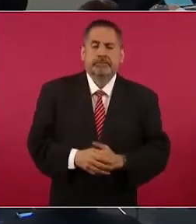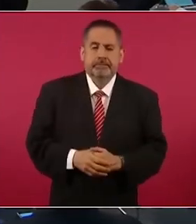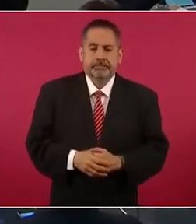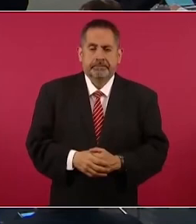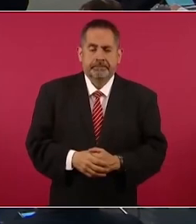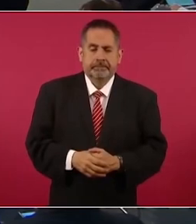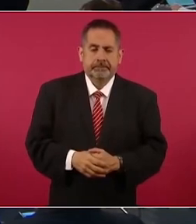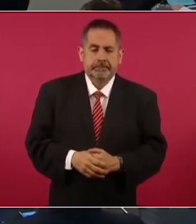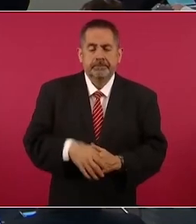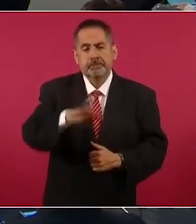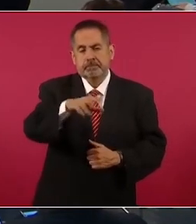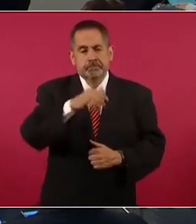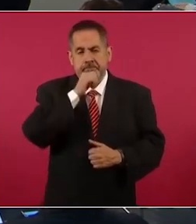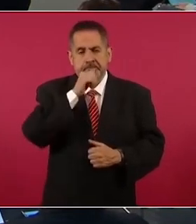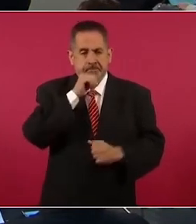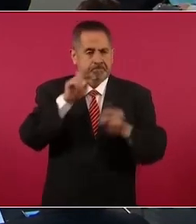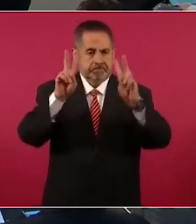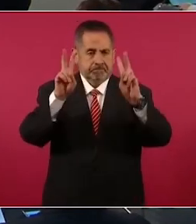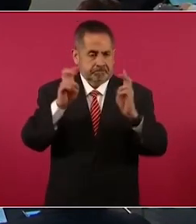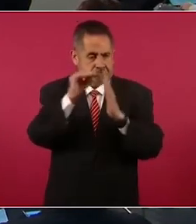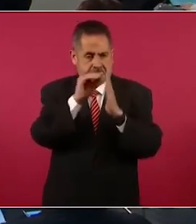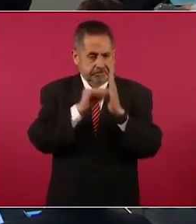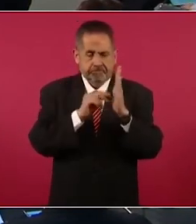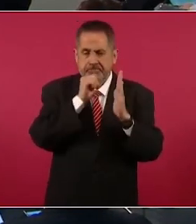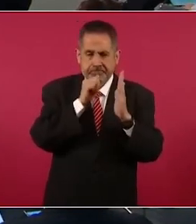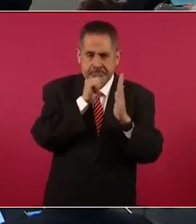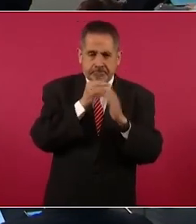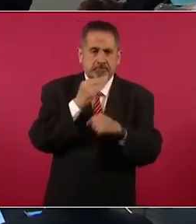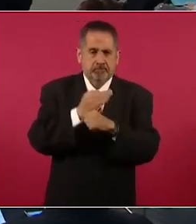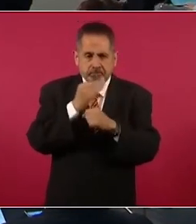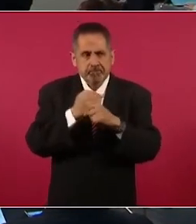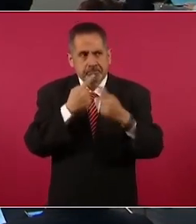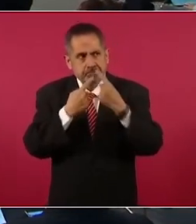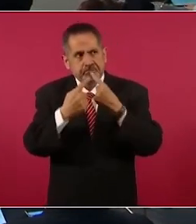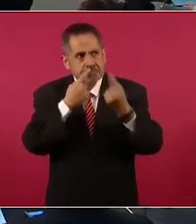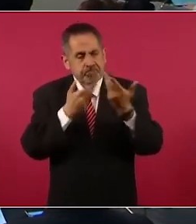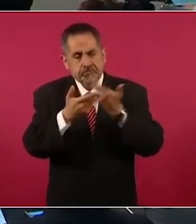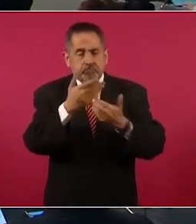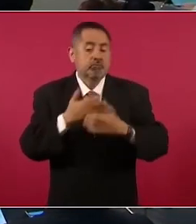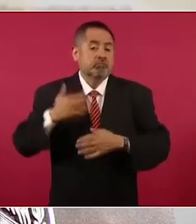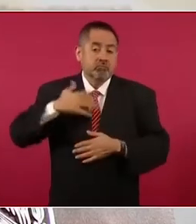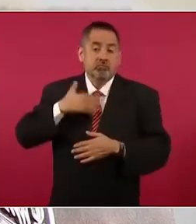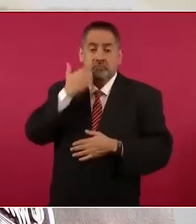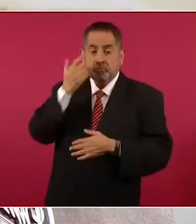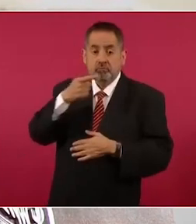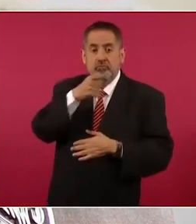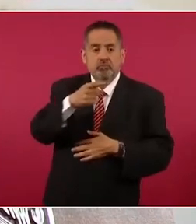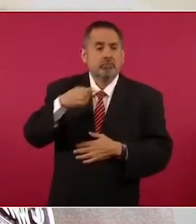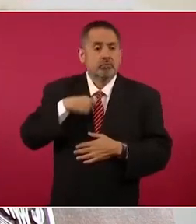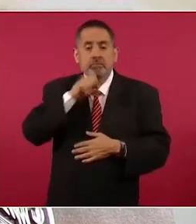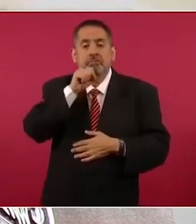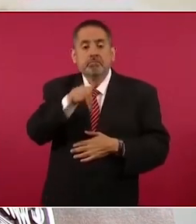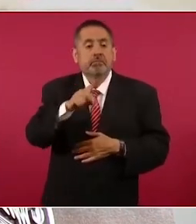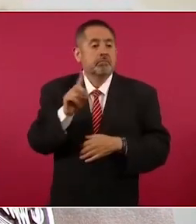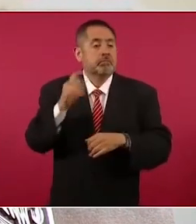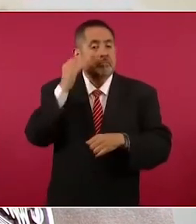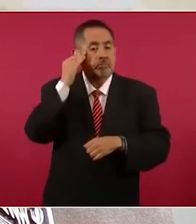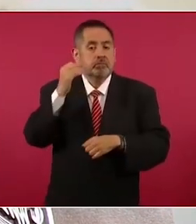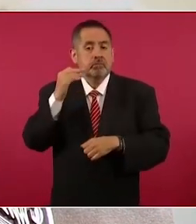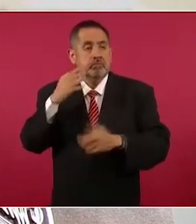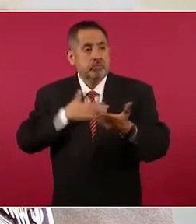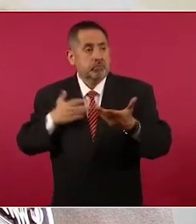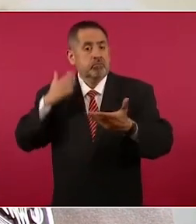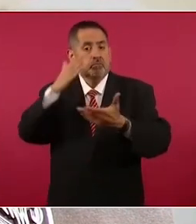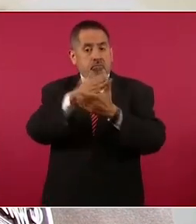Todavía viendo la agenda, yo quisiera que coincidiera con este viaje que voy a